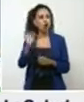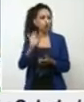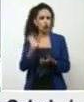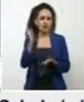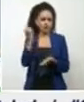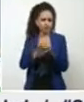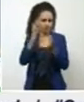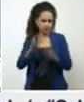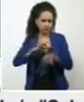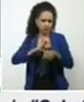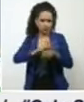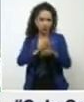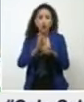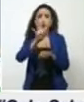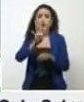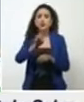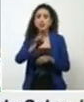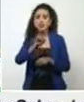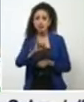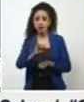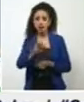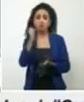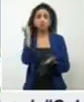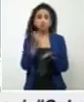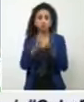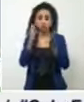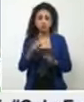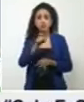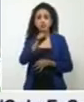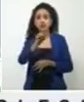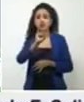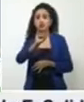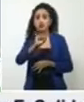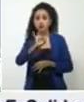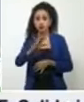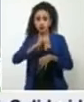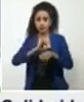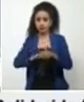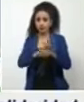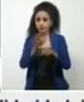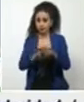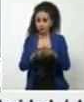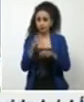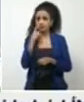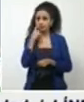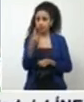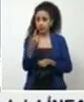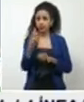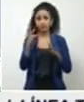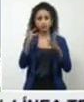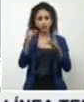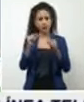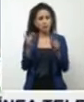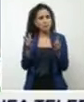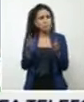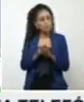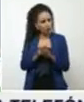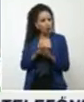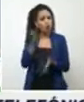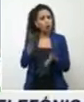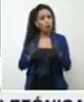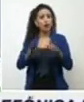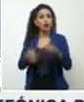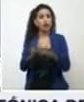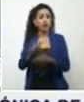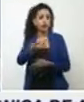416, confirmados 168. Fíjense que son cifras más bajas que en días anteriores, como es